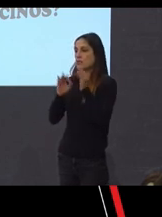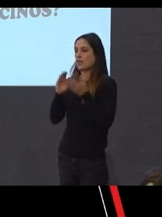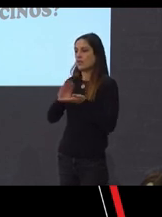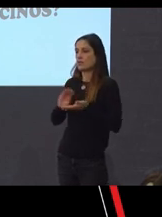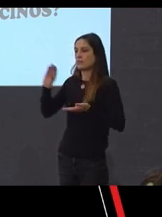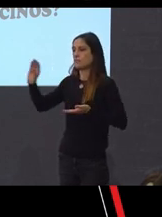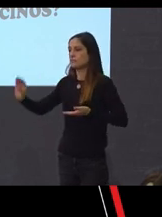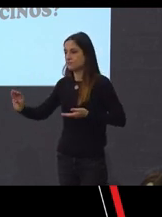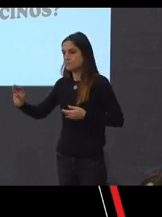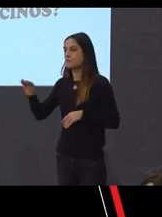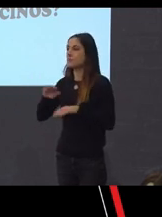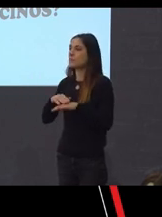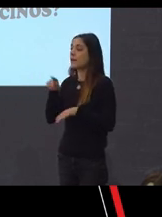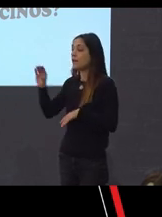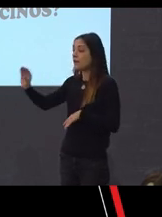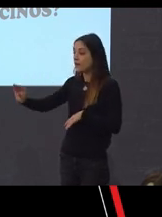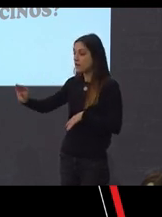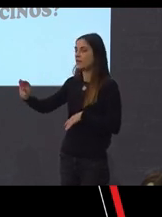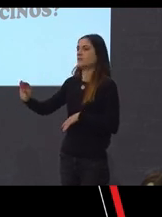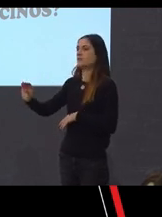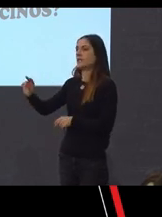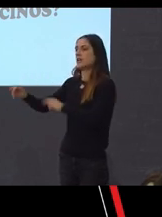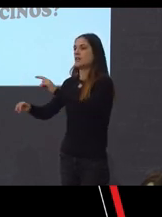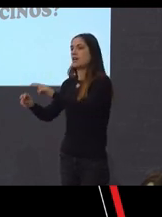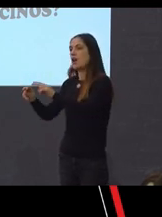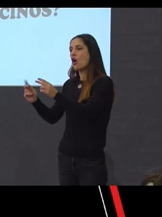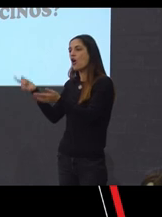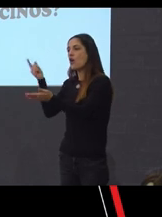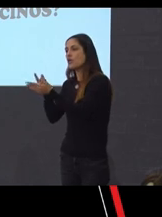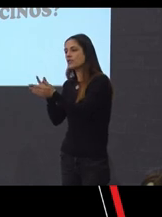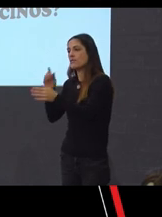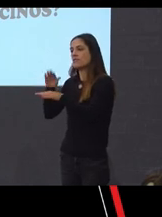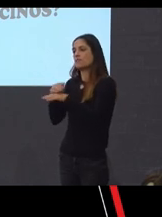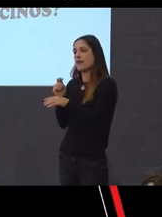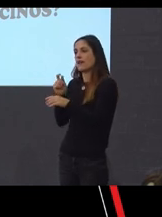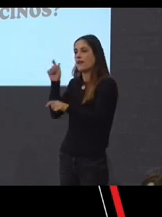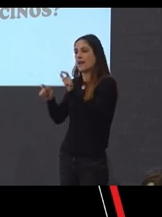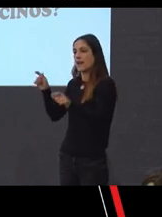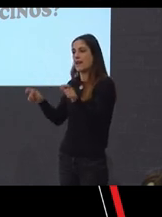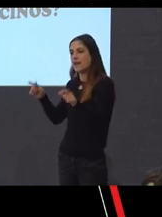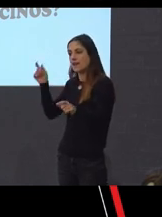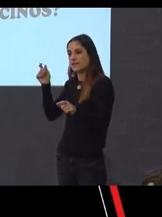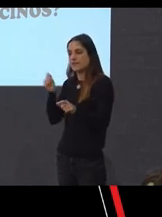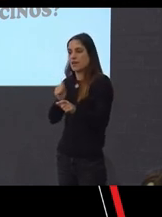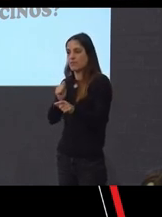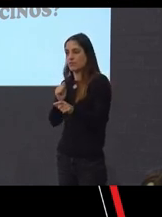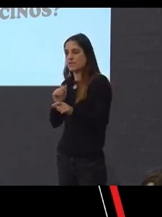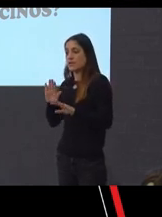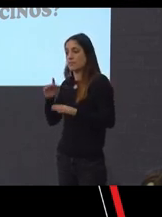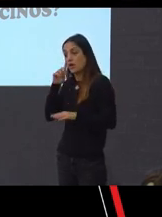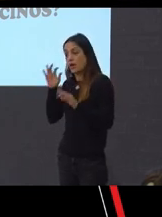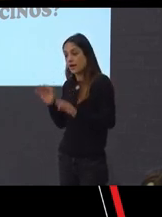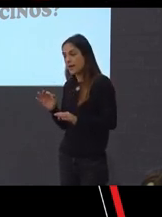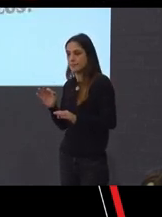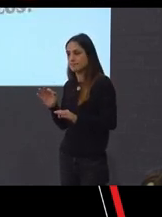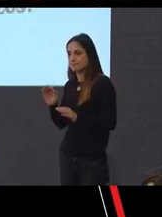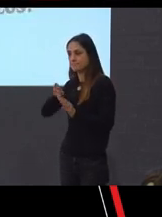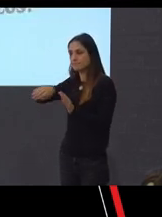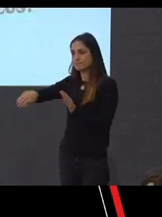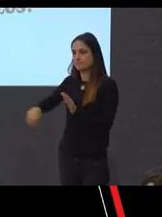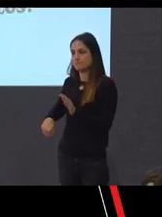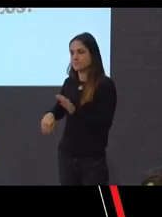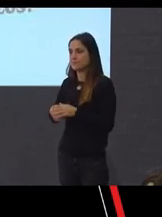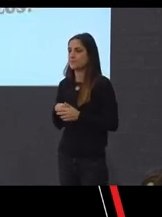supostamente era para reinvertir no beneficio da comunidade, aínda que en moitas ocasións isto non foi así. Entón, como